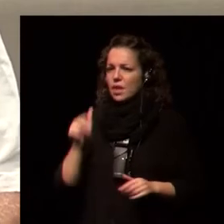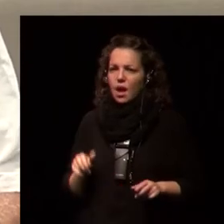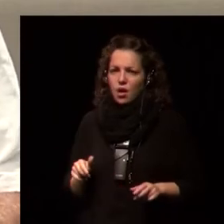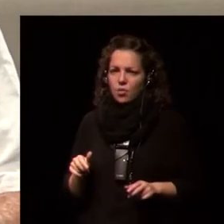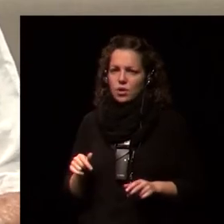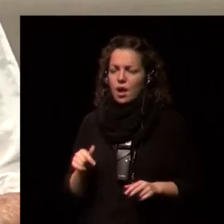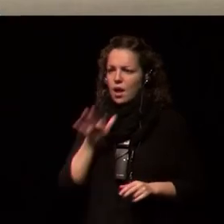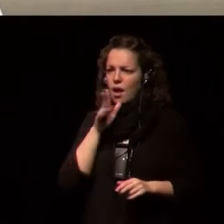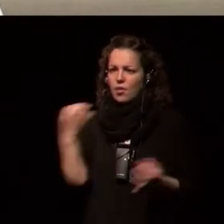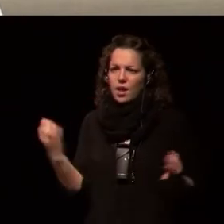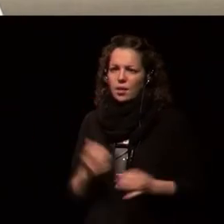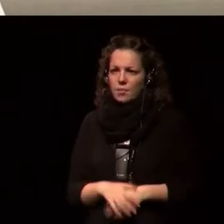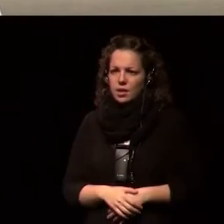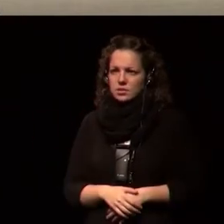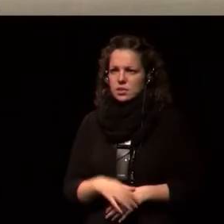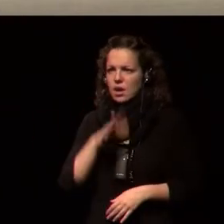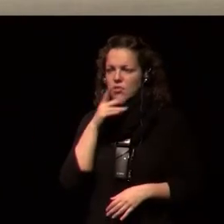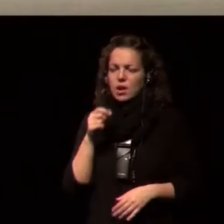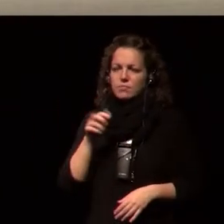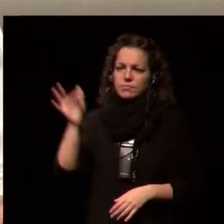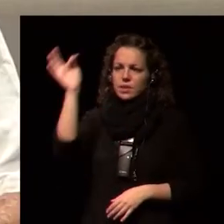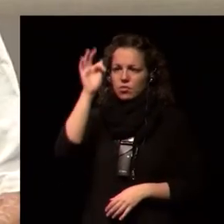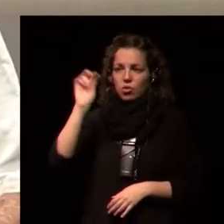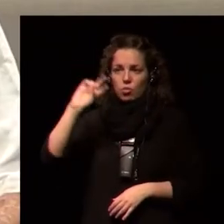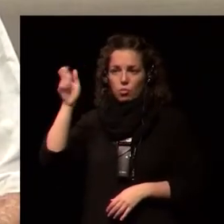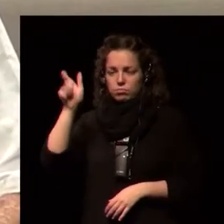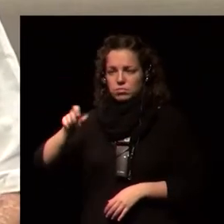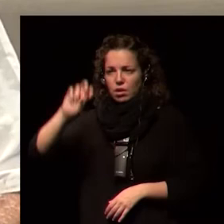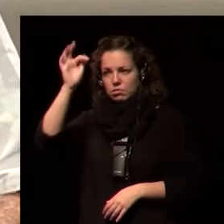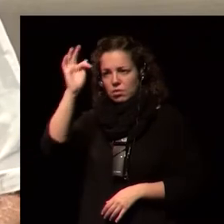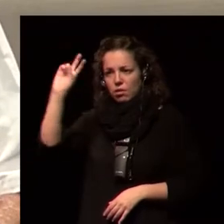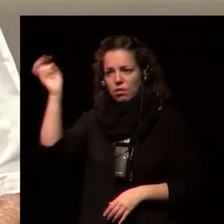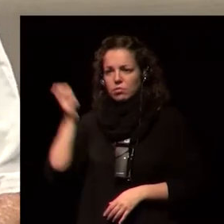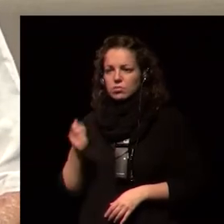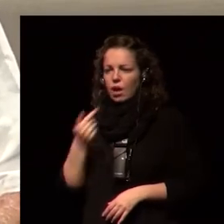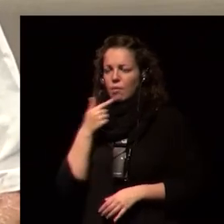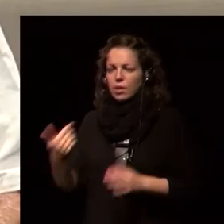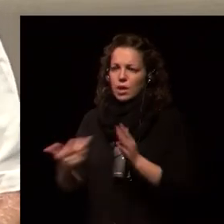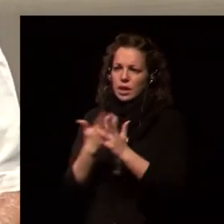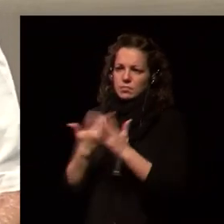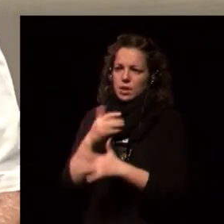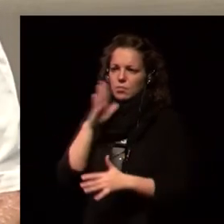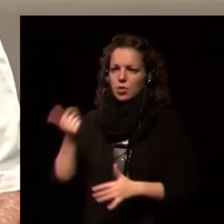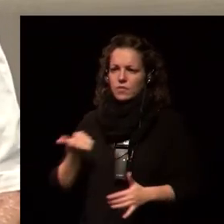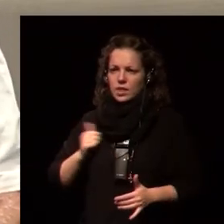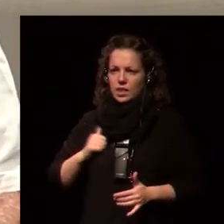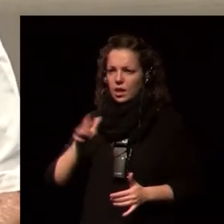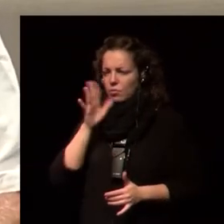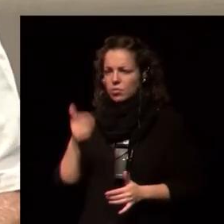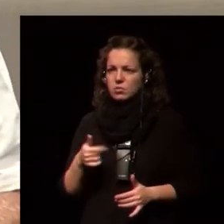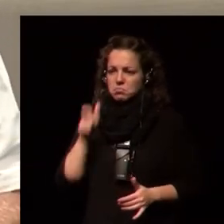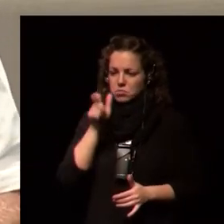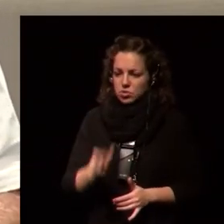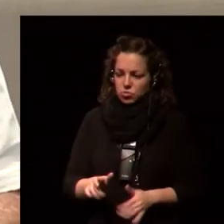milenio, otro teórico me explica que tiene una ventaja, alguien que ha crecido